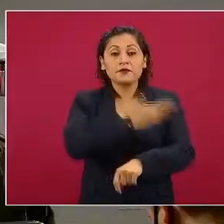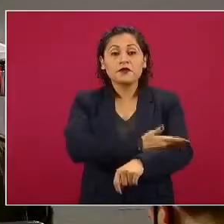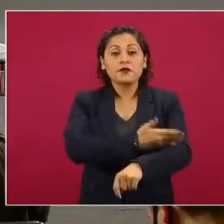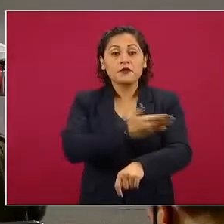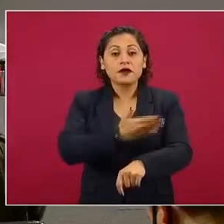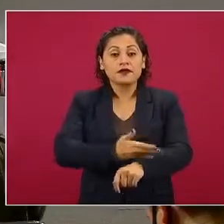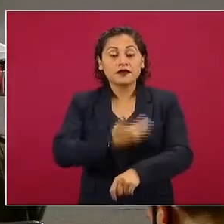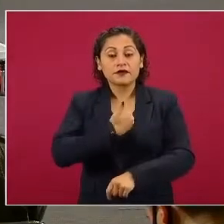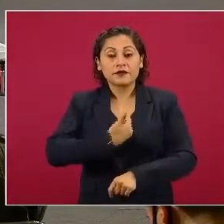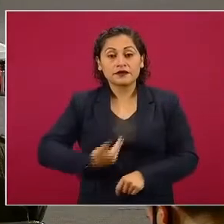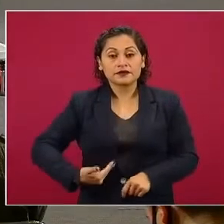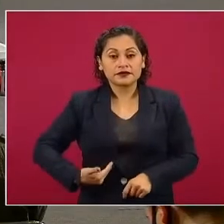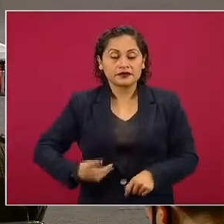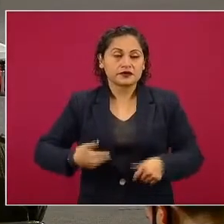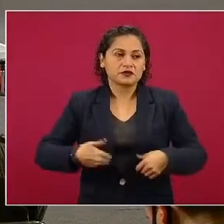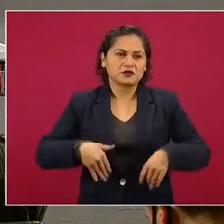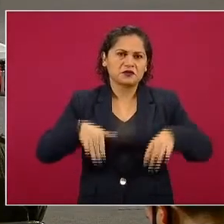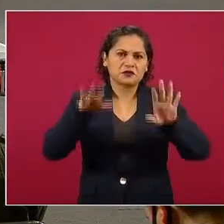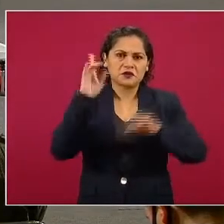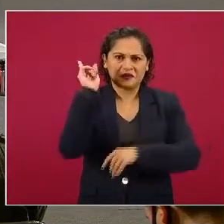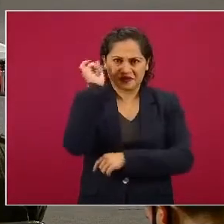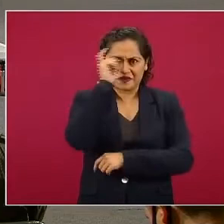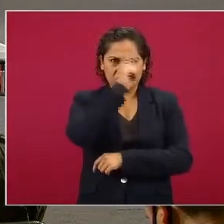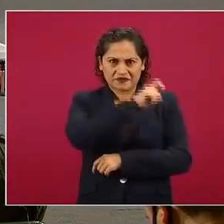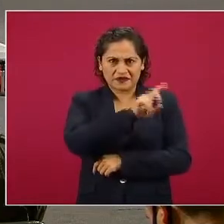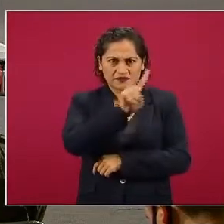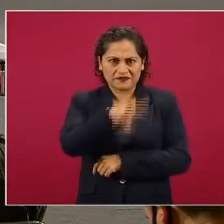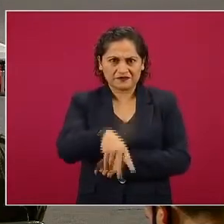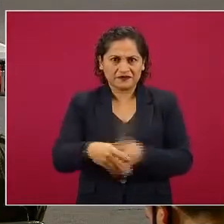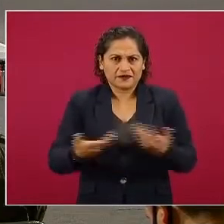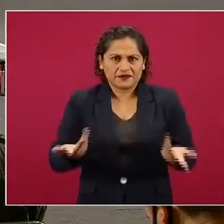responderles. Se unieron todos en contra